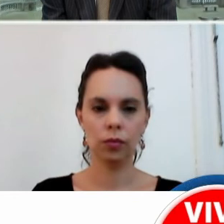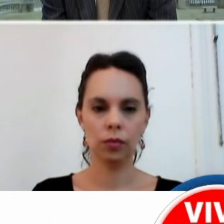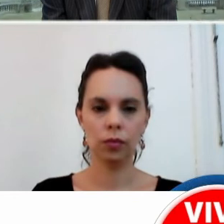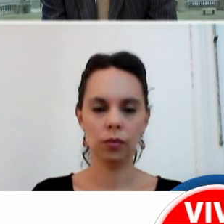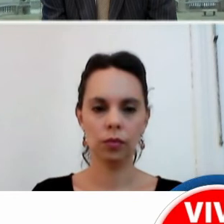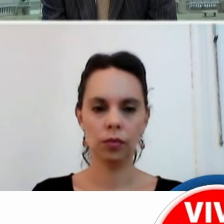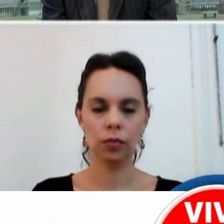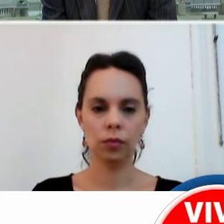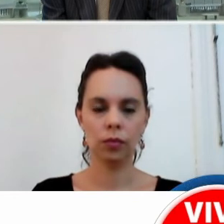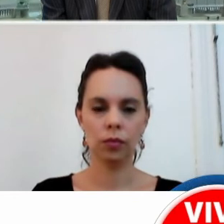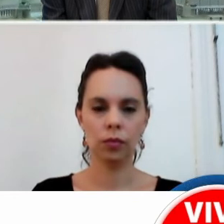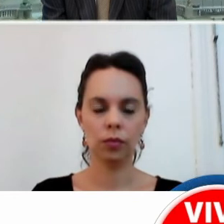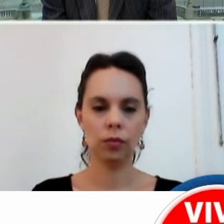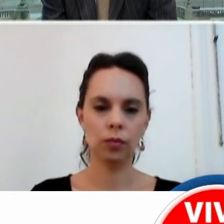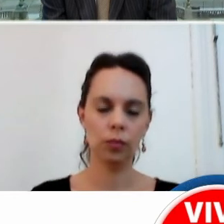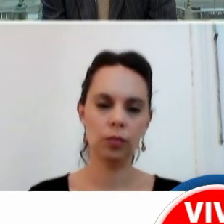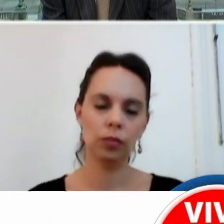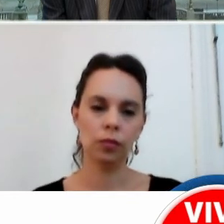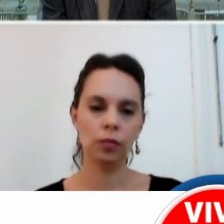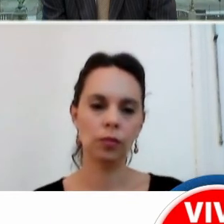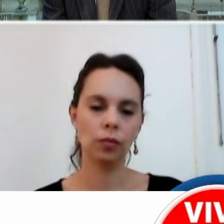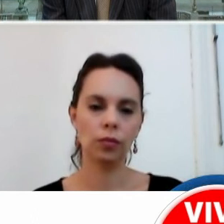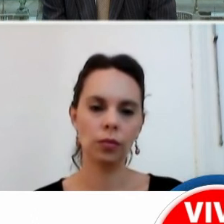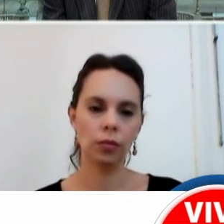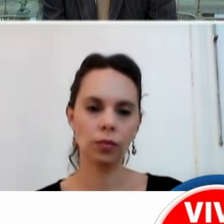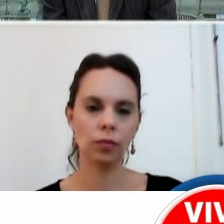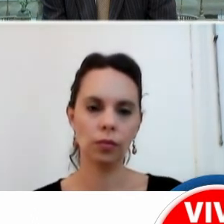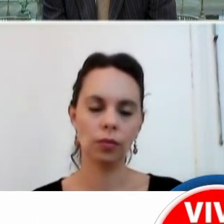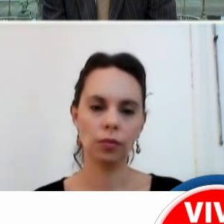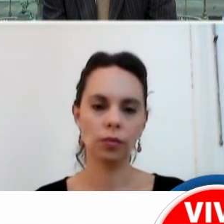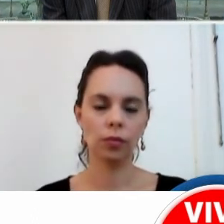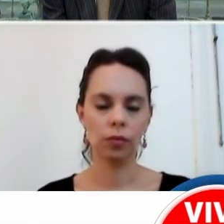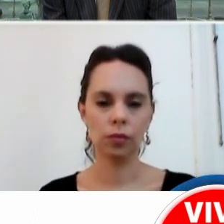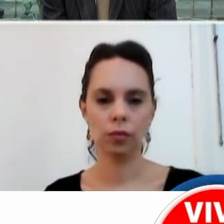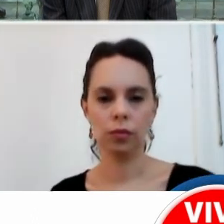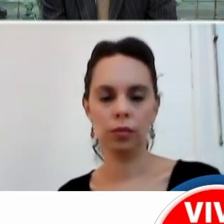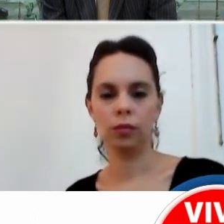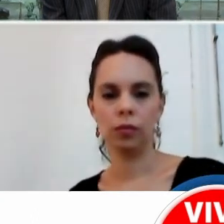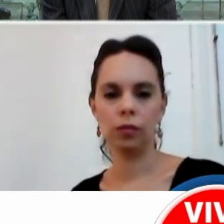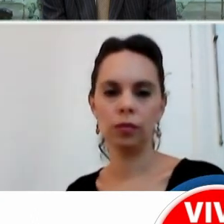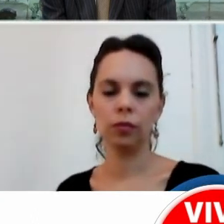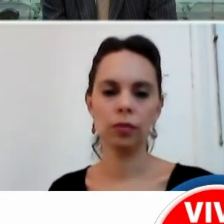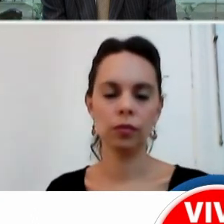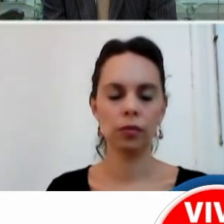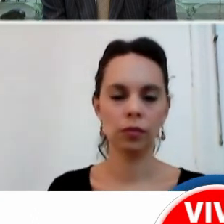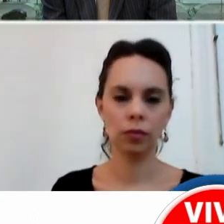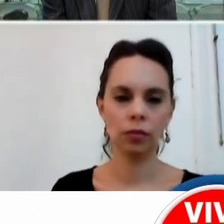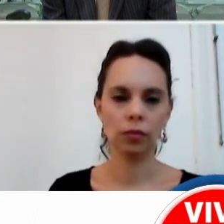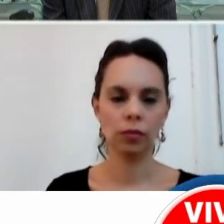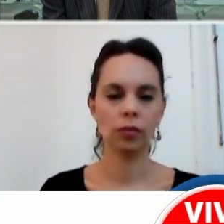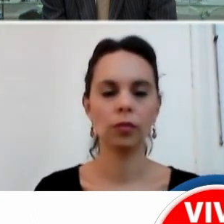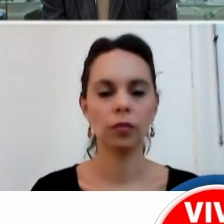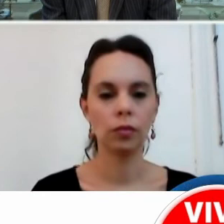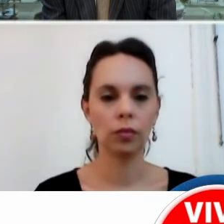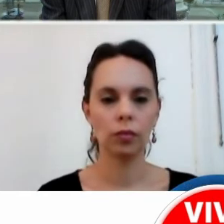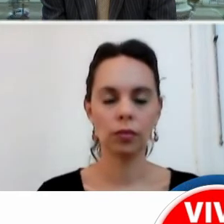el que hay que poder probar culpabilidades. No hay que poder probar inocencia, hay que poder probar culpabilidades. Y eso es bueno para los que